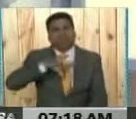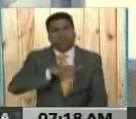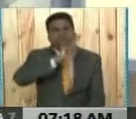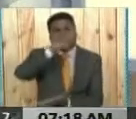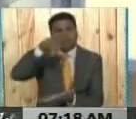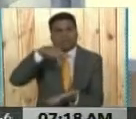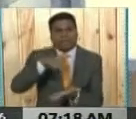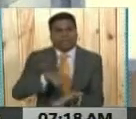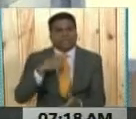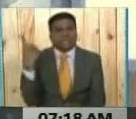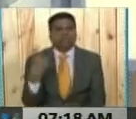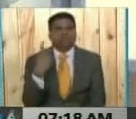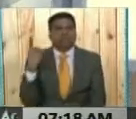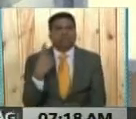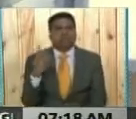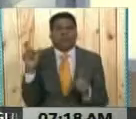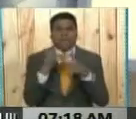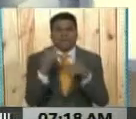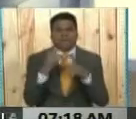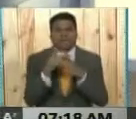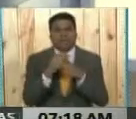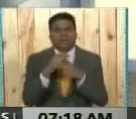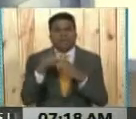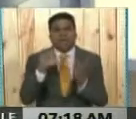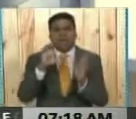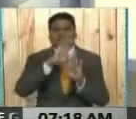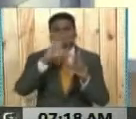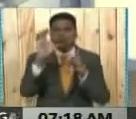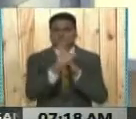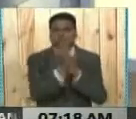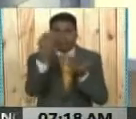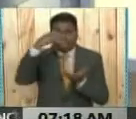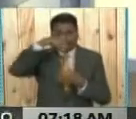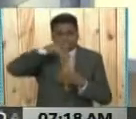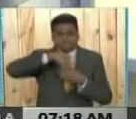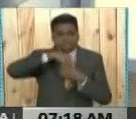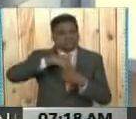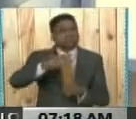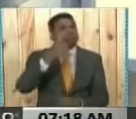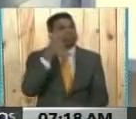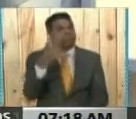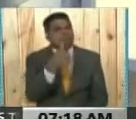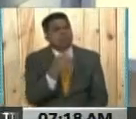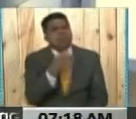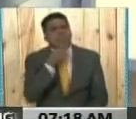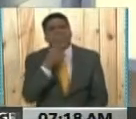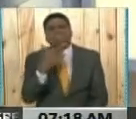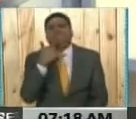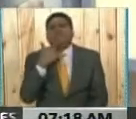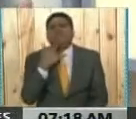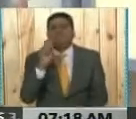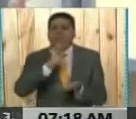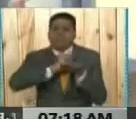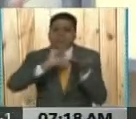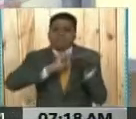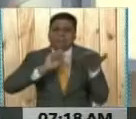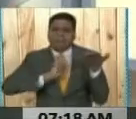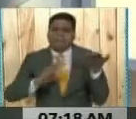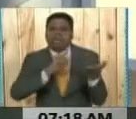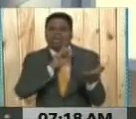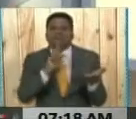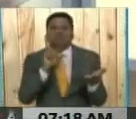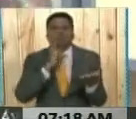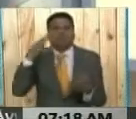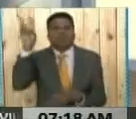solo emplea la palabra cultura, no solo en su preámbulo, que es un hermoso escrito ético, y que ya nombra a Venezuela